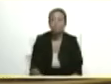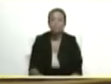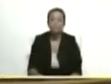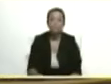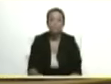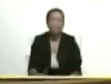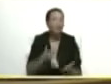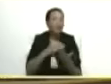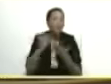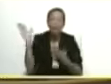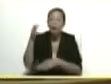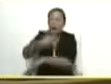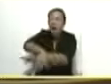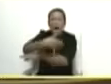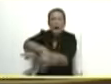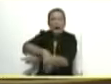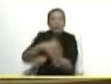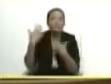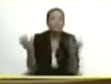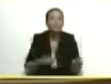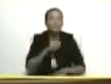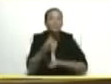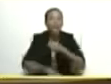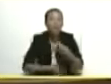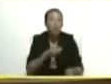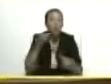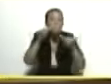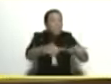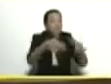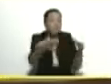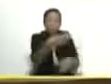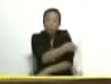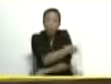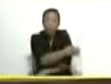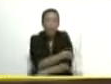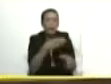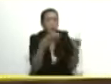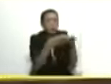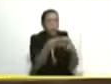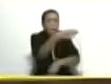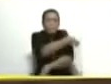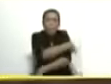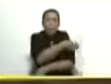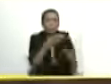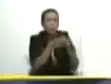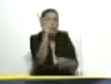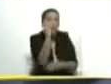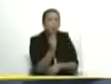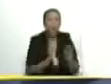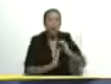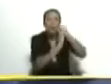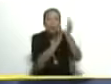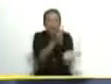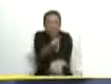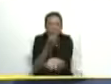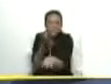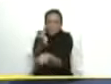se fueron a las calles los mismos diputados de la derecha a encabezar las